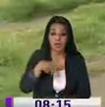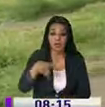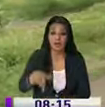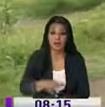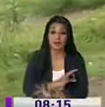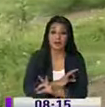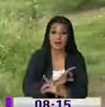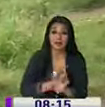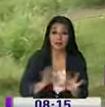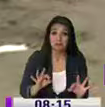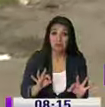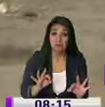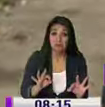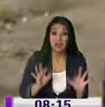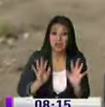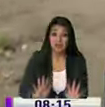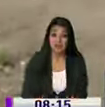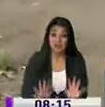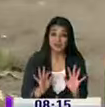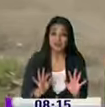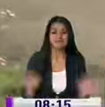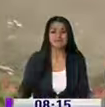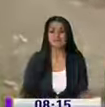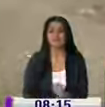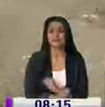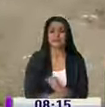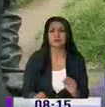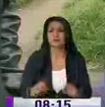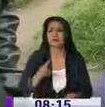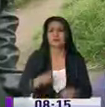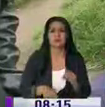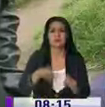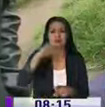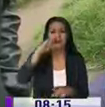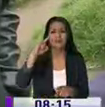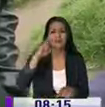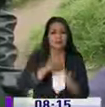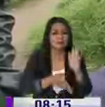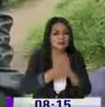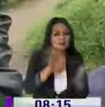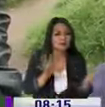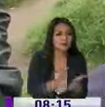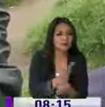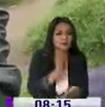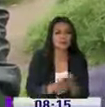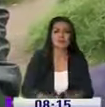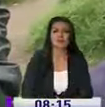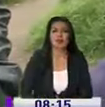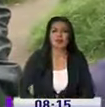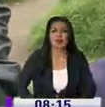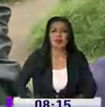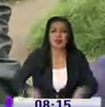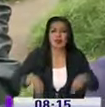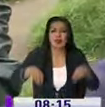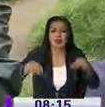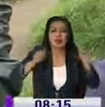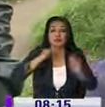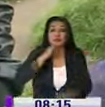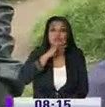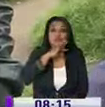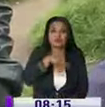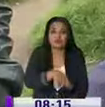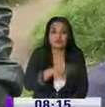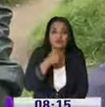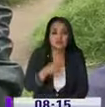hogares y llegar en el mismo estado dicen que es casi imposible. Salen limpios del hogar y pasan, en la escuela dice que